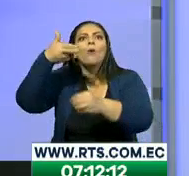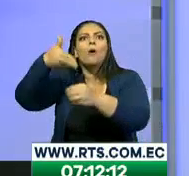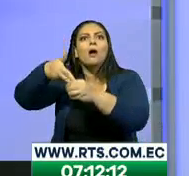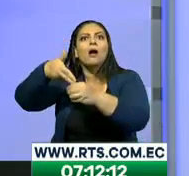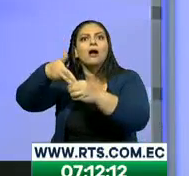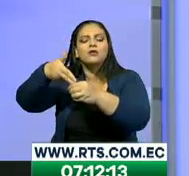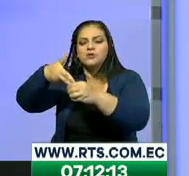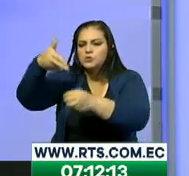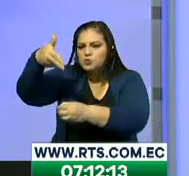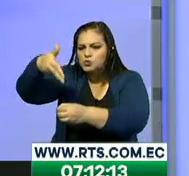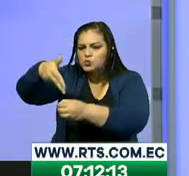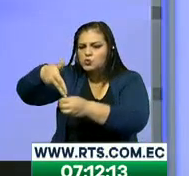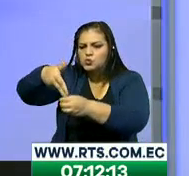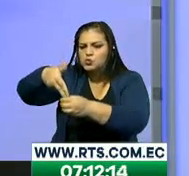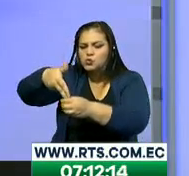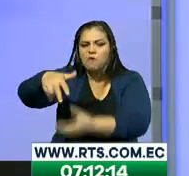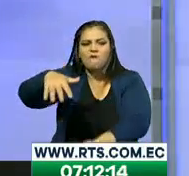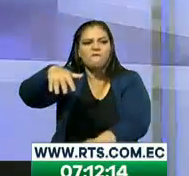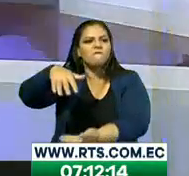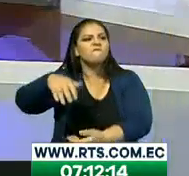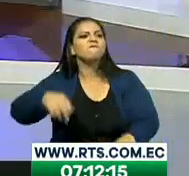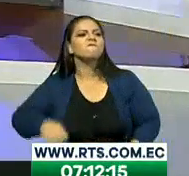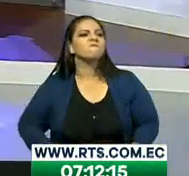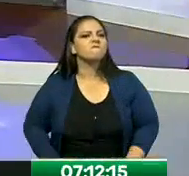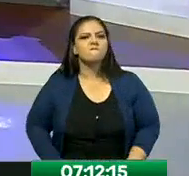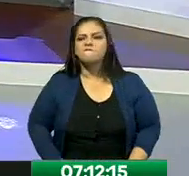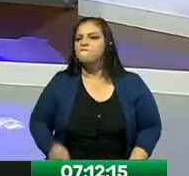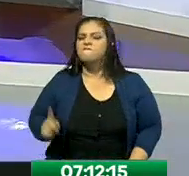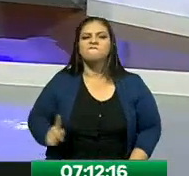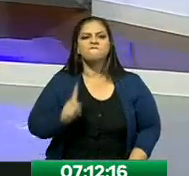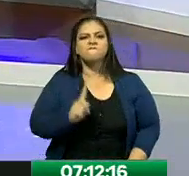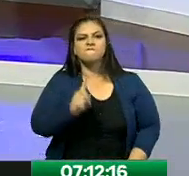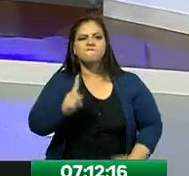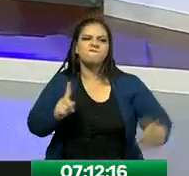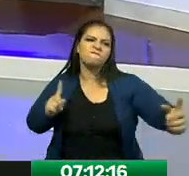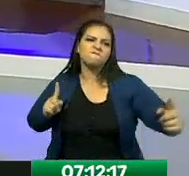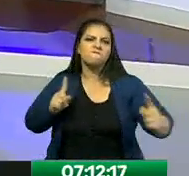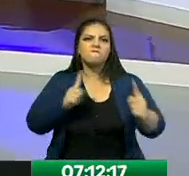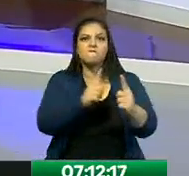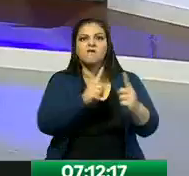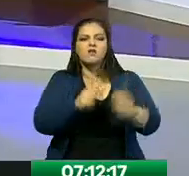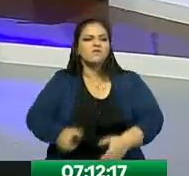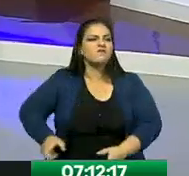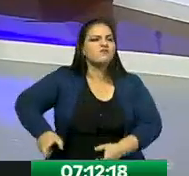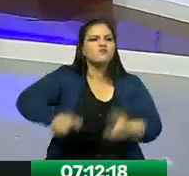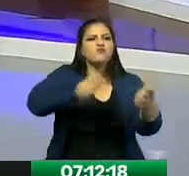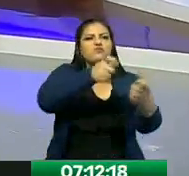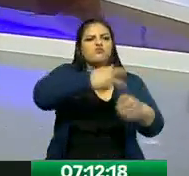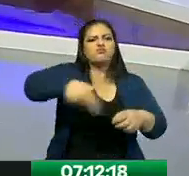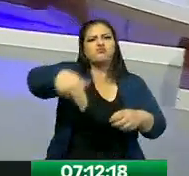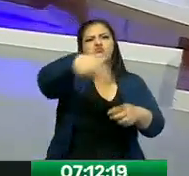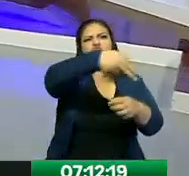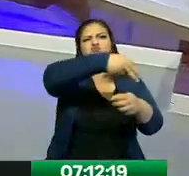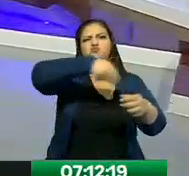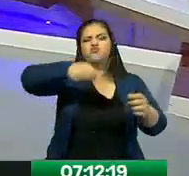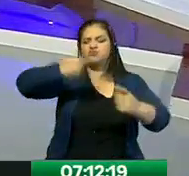para cometer el ataque cobarde que ha sido denunciado como tentativa de asesinato